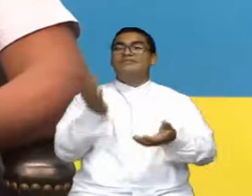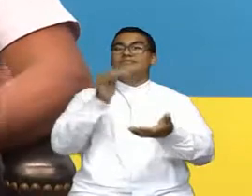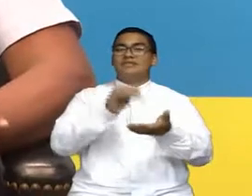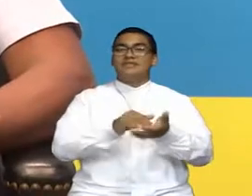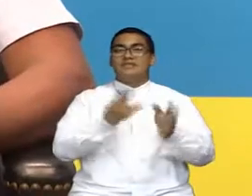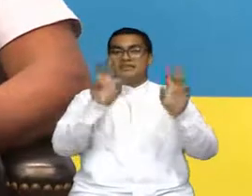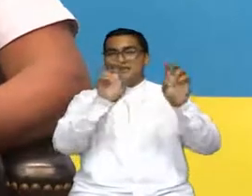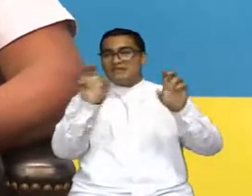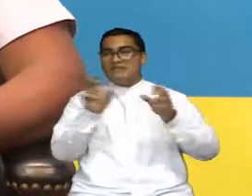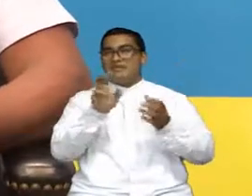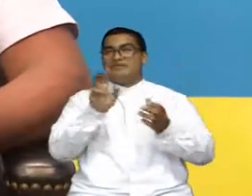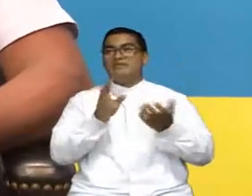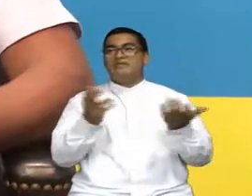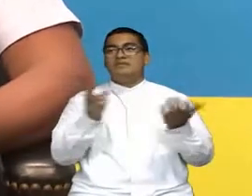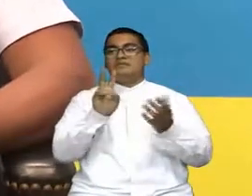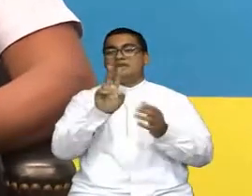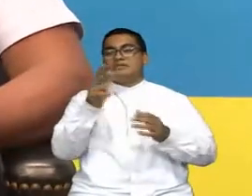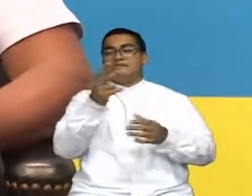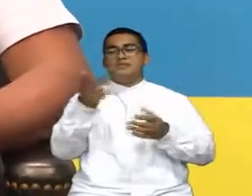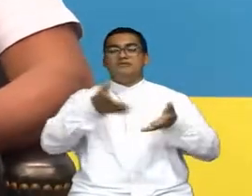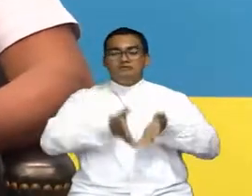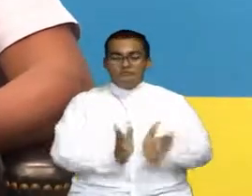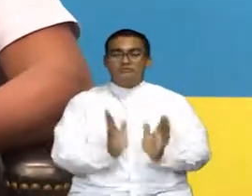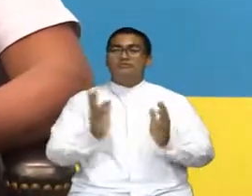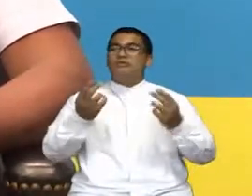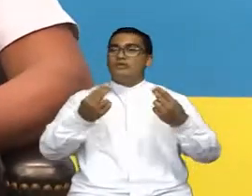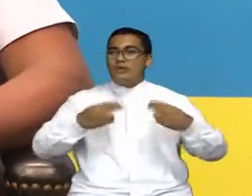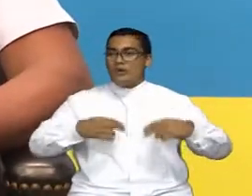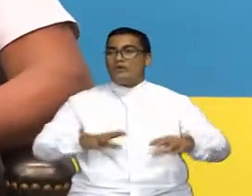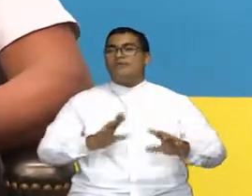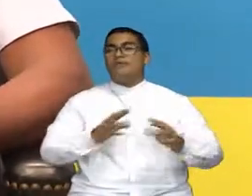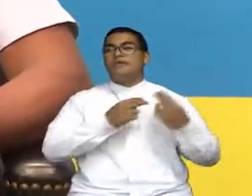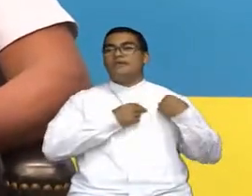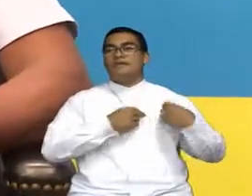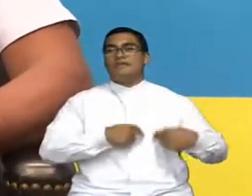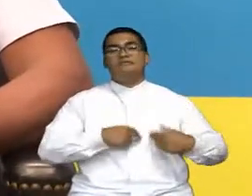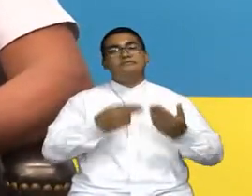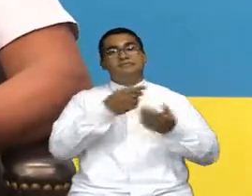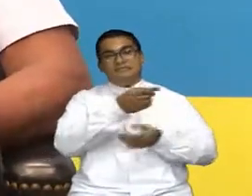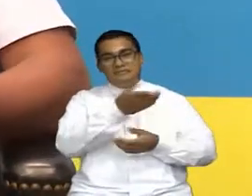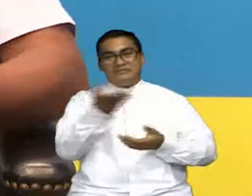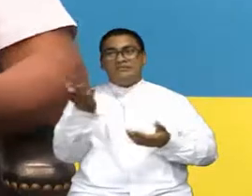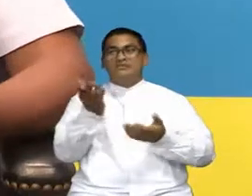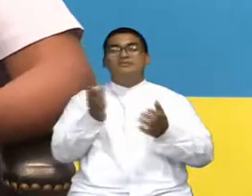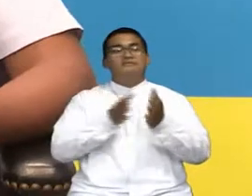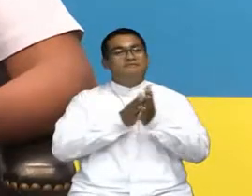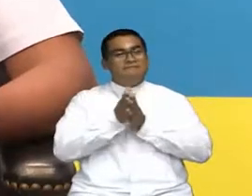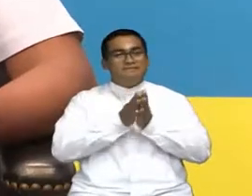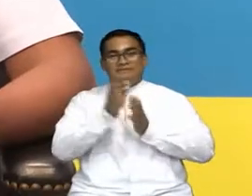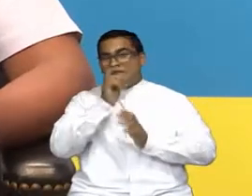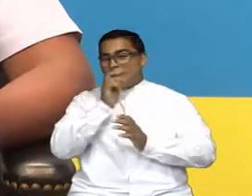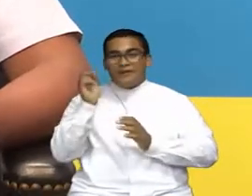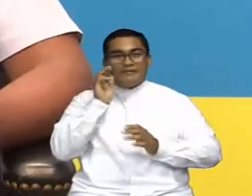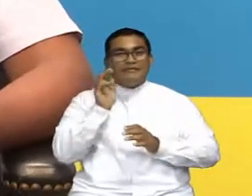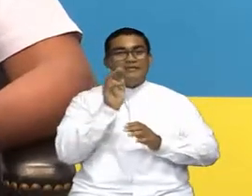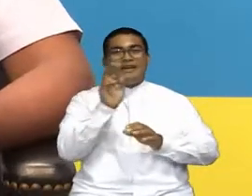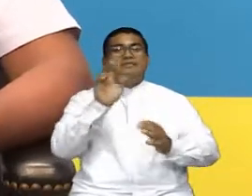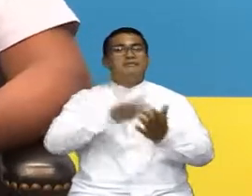hablar de este tema, 28 posiciones para un parto humanizado. Mientras tanto, le invitamos a que continúe la